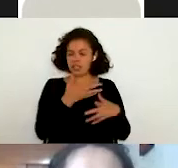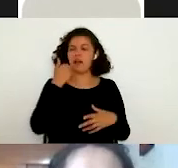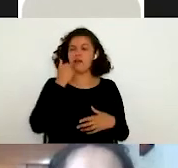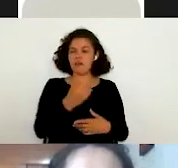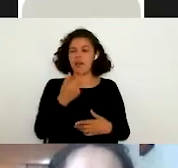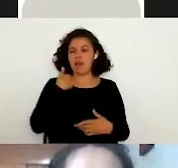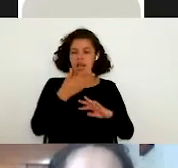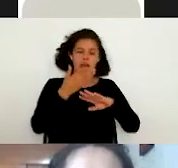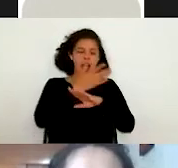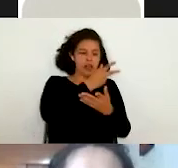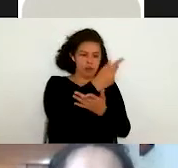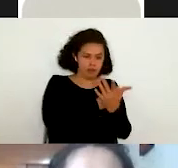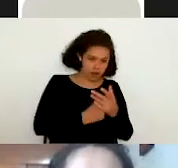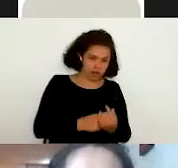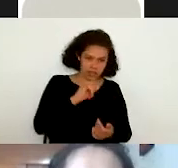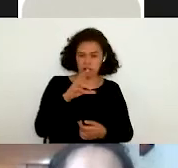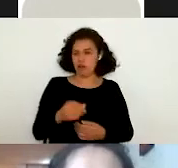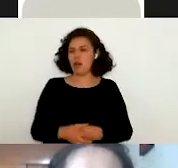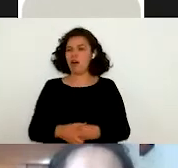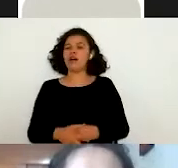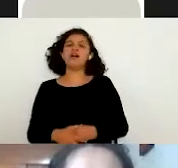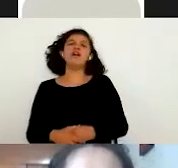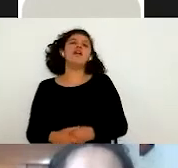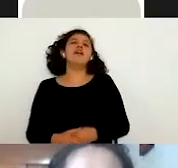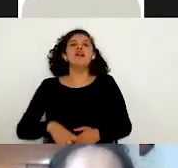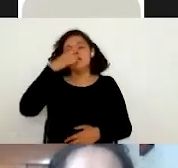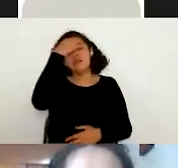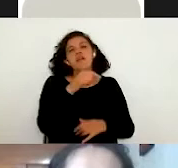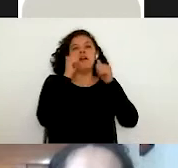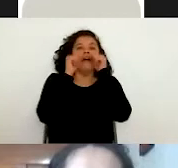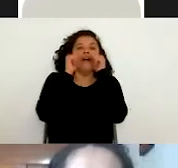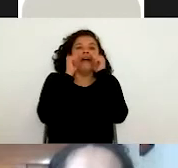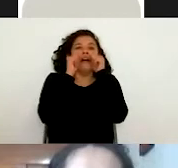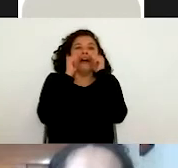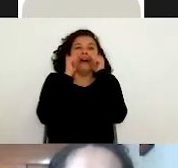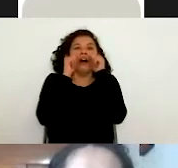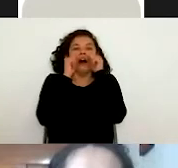lo planteado o no. Para esto, para la observación, pues muchas veces nos podemos